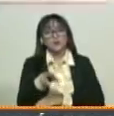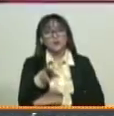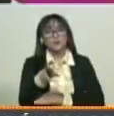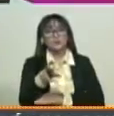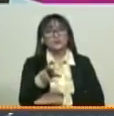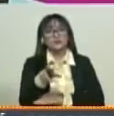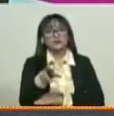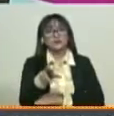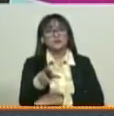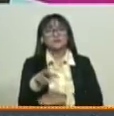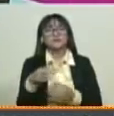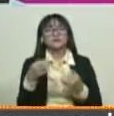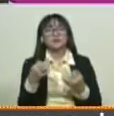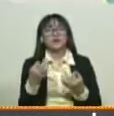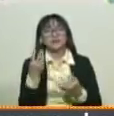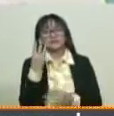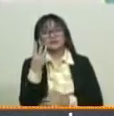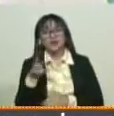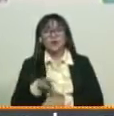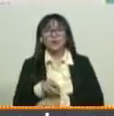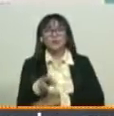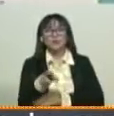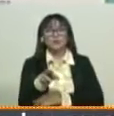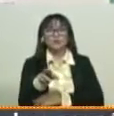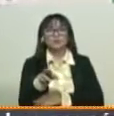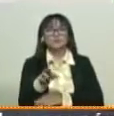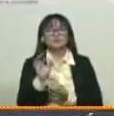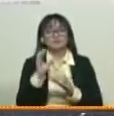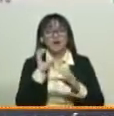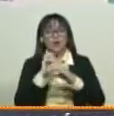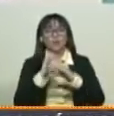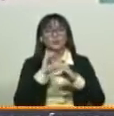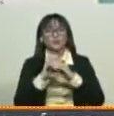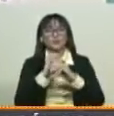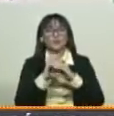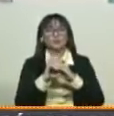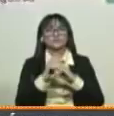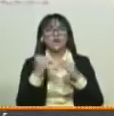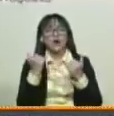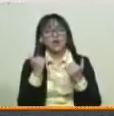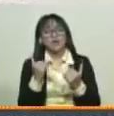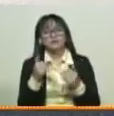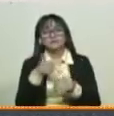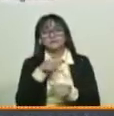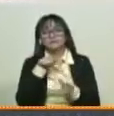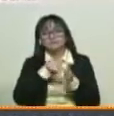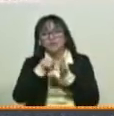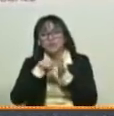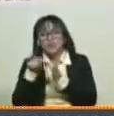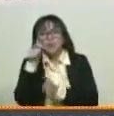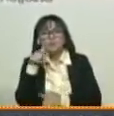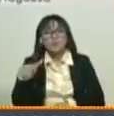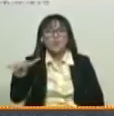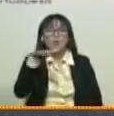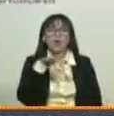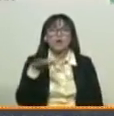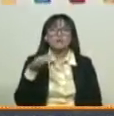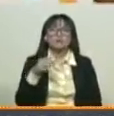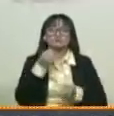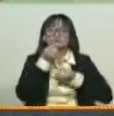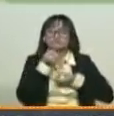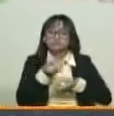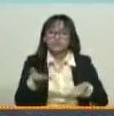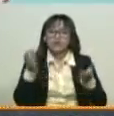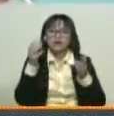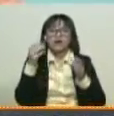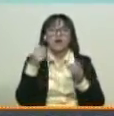saldremos tres rutas donde saldremos en autobuses. Vamos a ir por todos los pueblos del país justamente llevando este mensaje